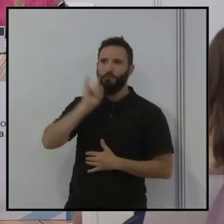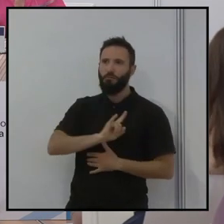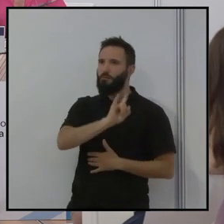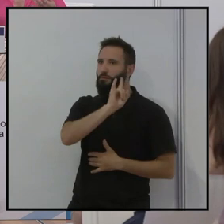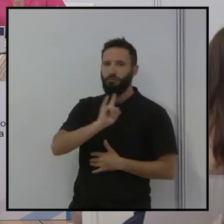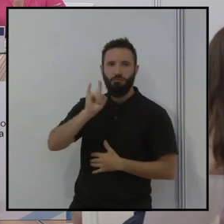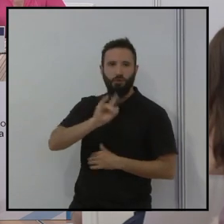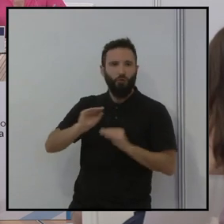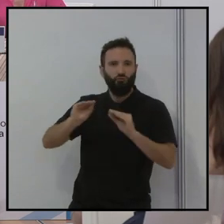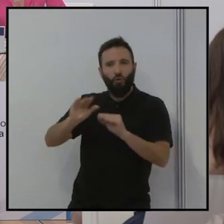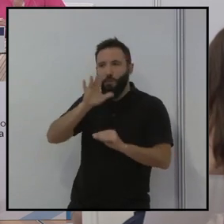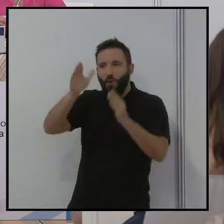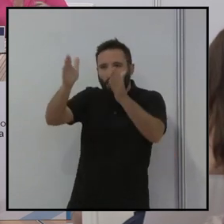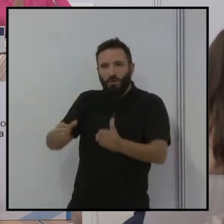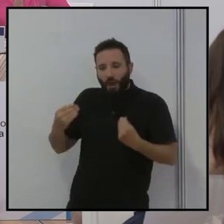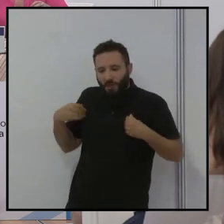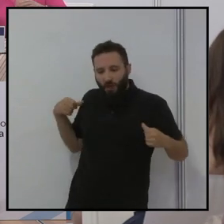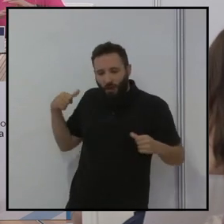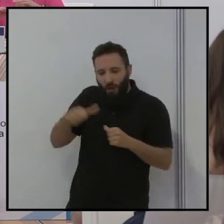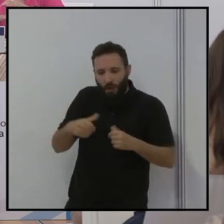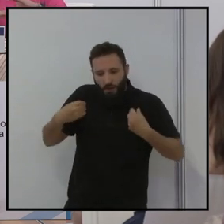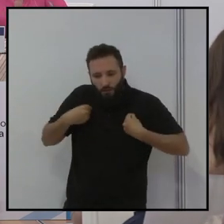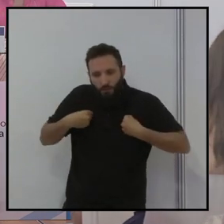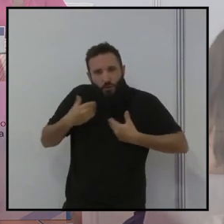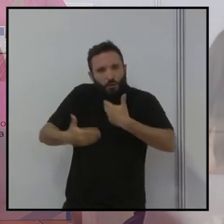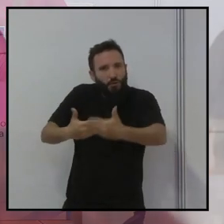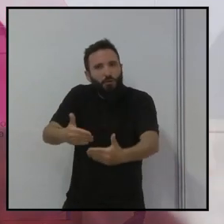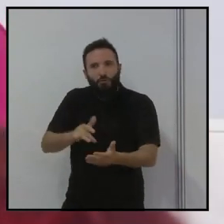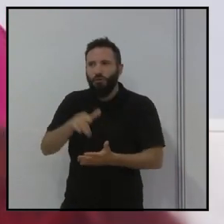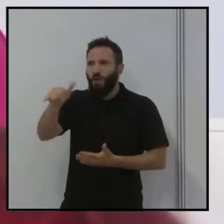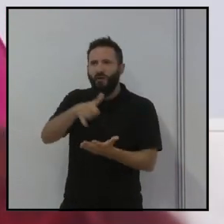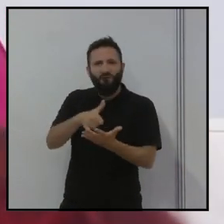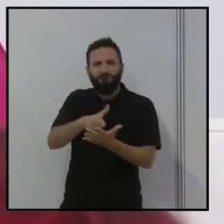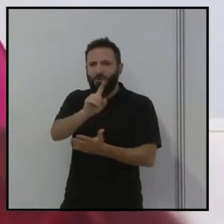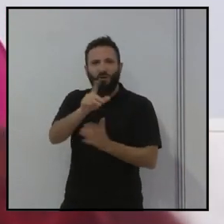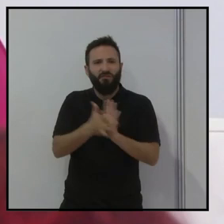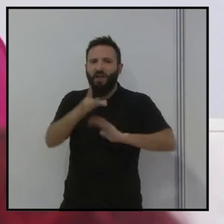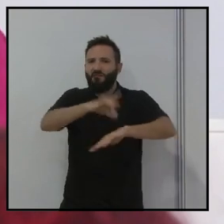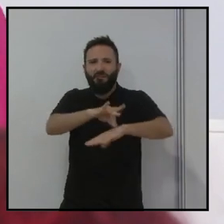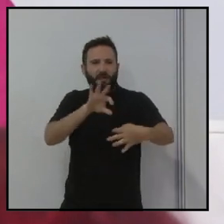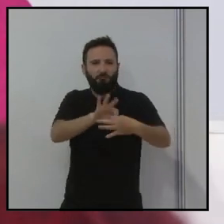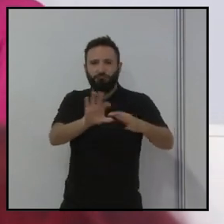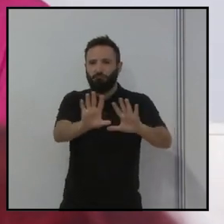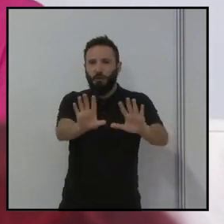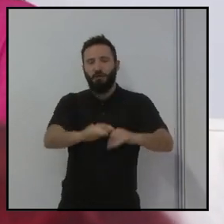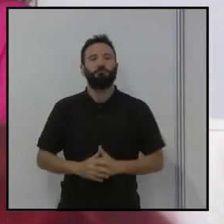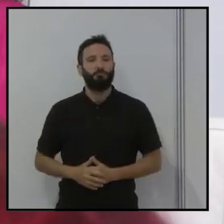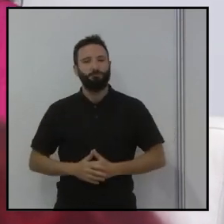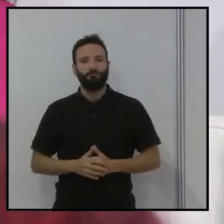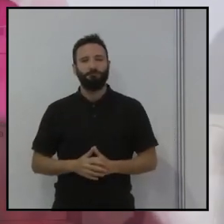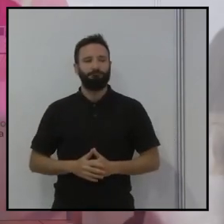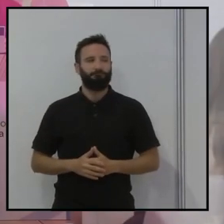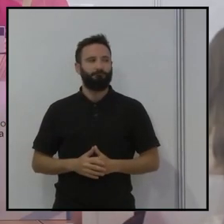del coraje con que llevan su vida. O sea, que relacionado con la fragilidad, nada, está relacionado con la enfermedad, punto, nada más.